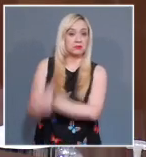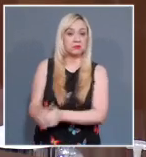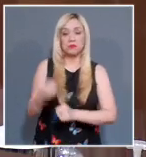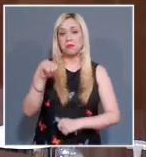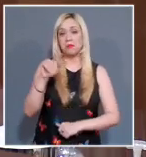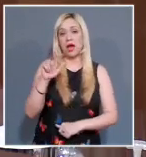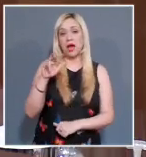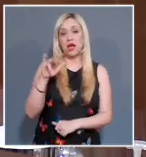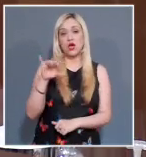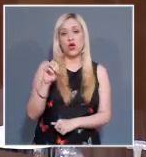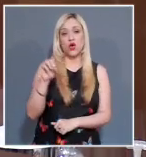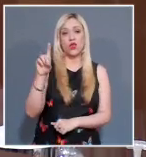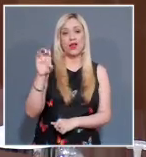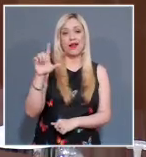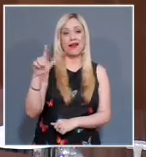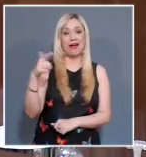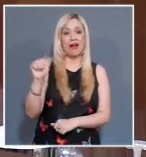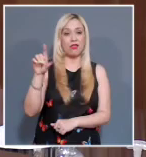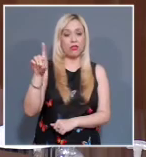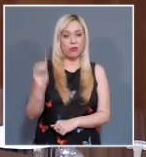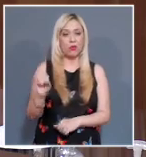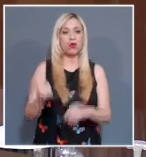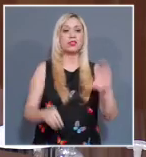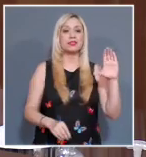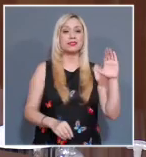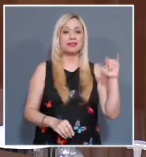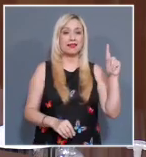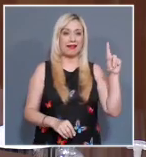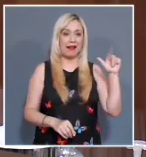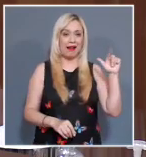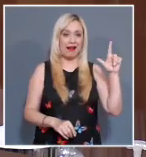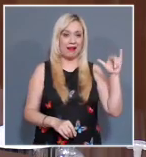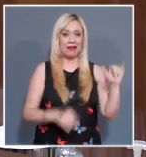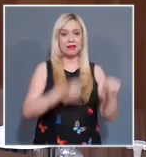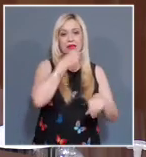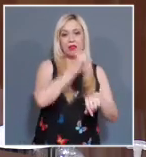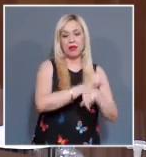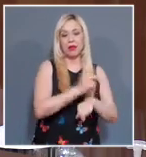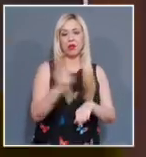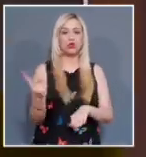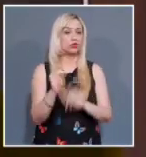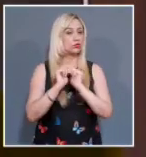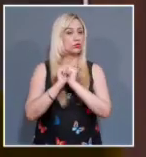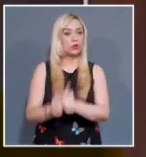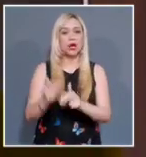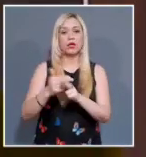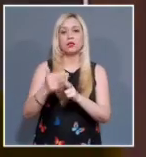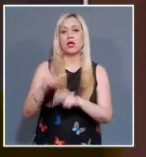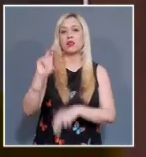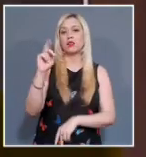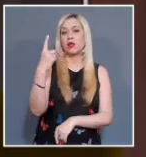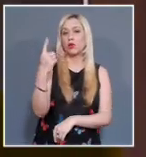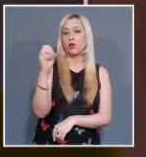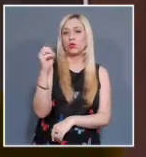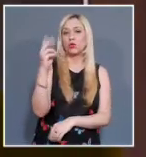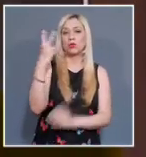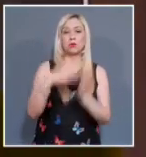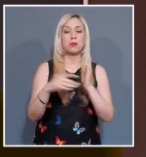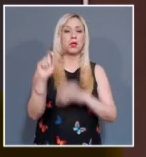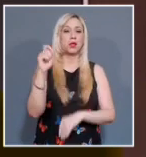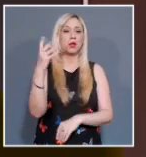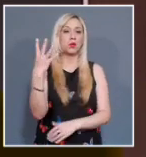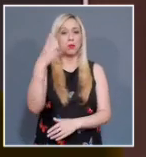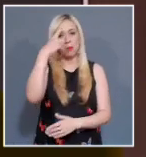de Citlali Hernández como secretaria general del partido hasta el 31 de octubre de 2024 resultó la votación